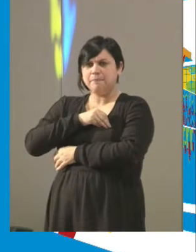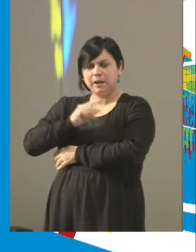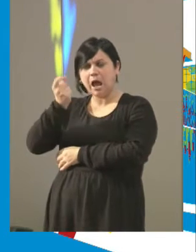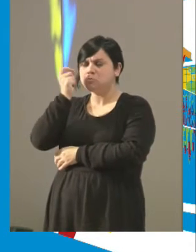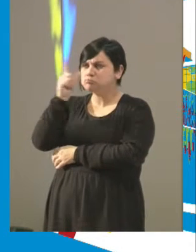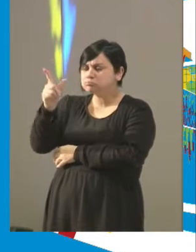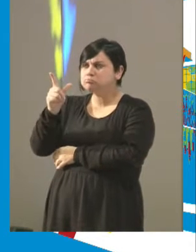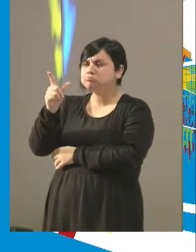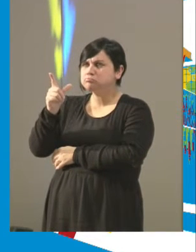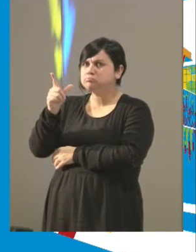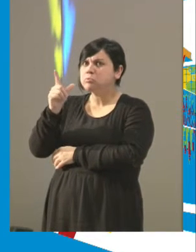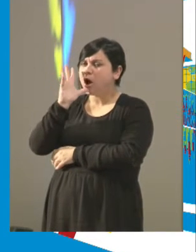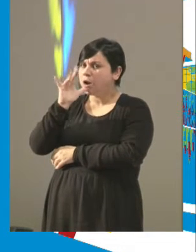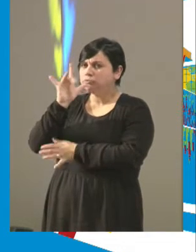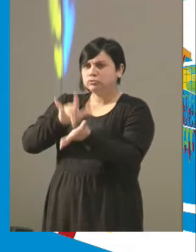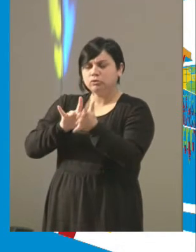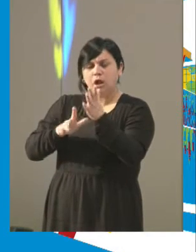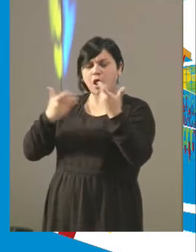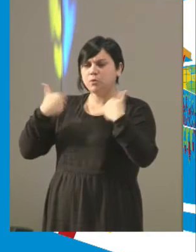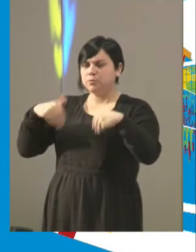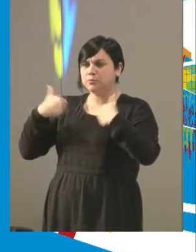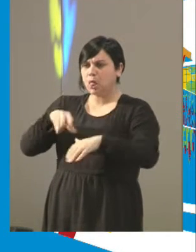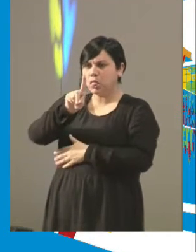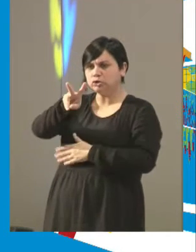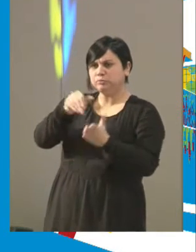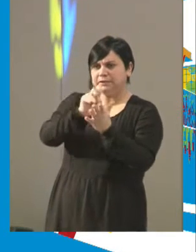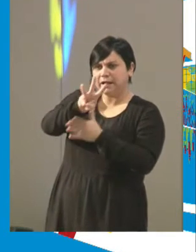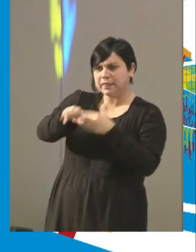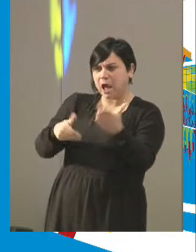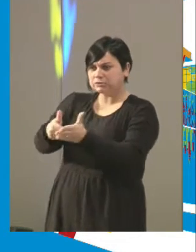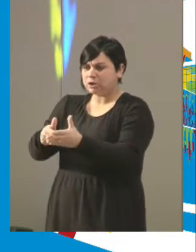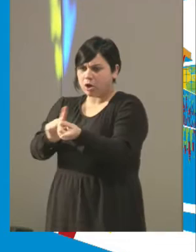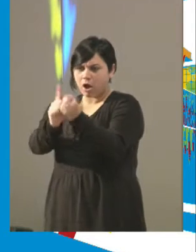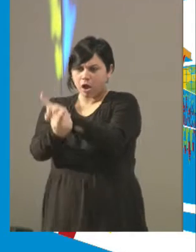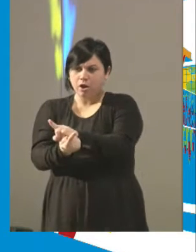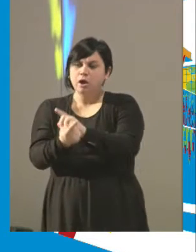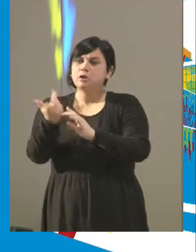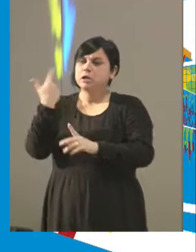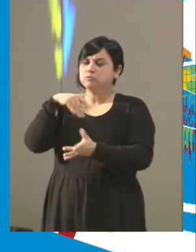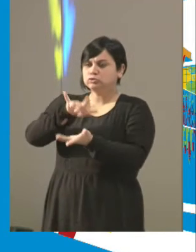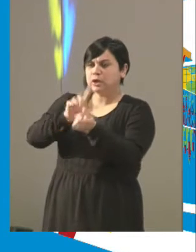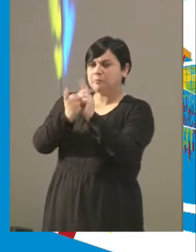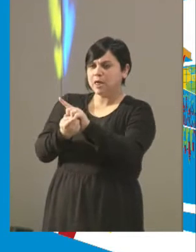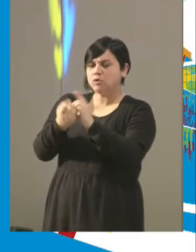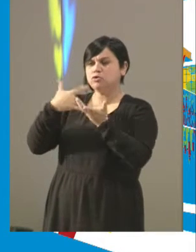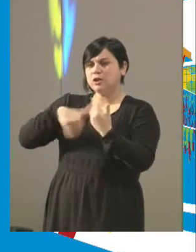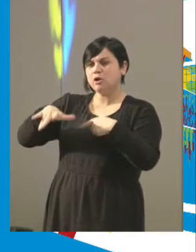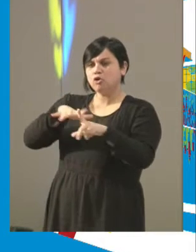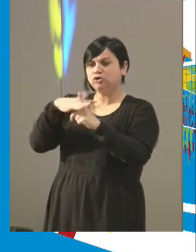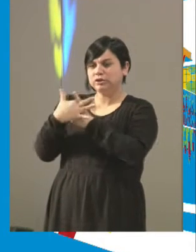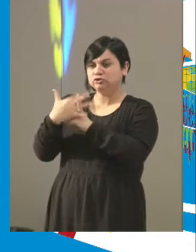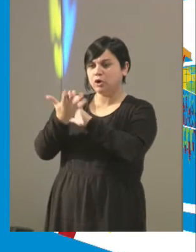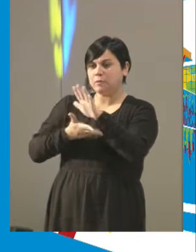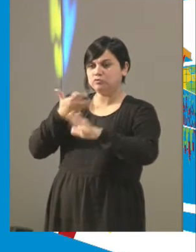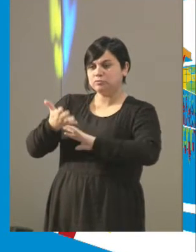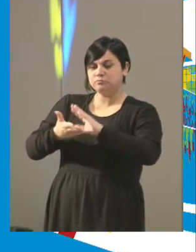salto que se ha producido desde el 2013 hasta hoy. Os he introducido cuál es el contexto en el que vamos a hacer una